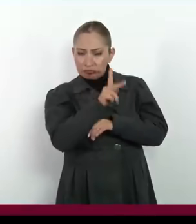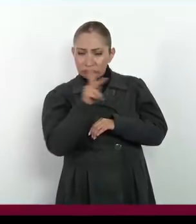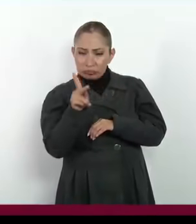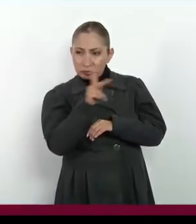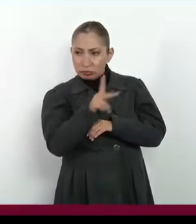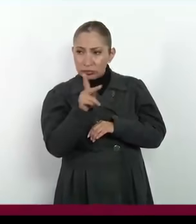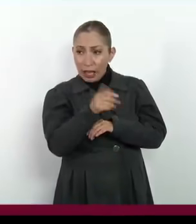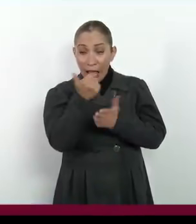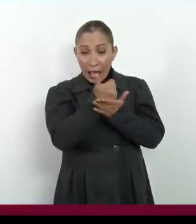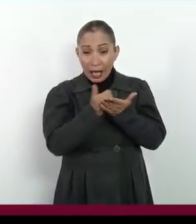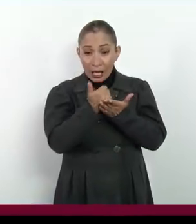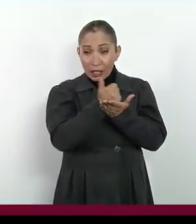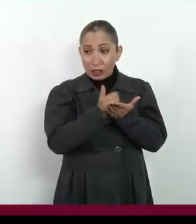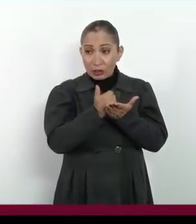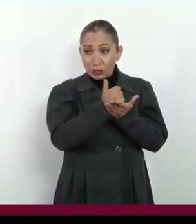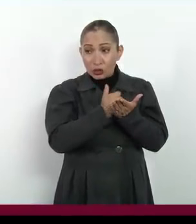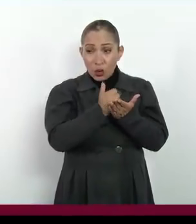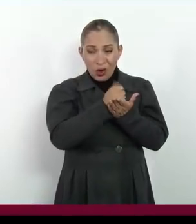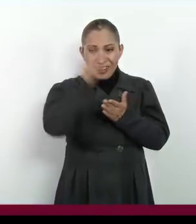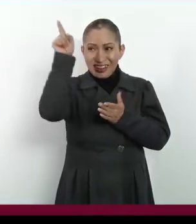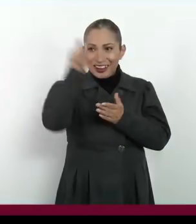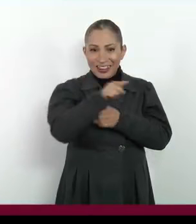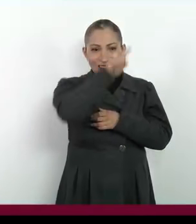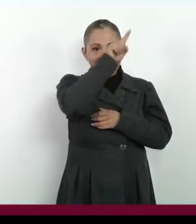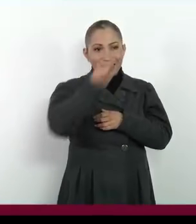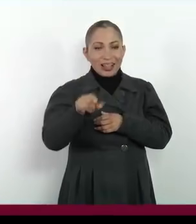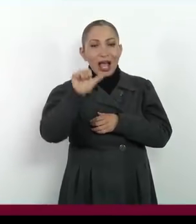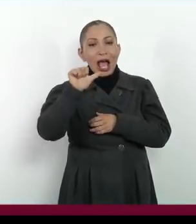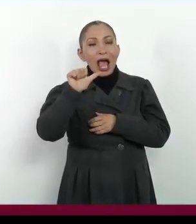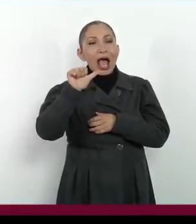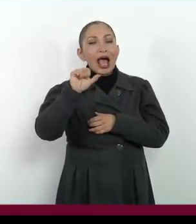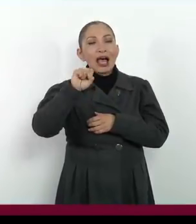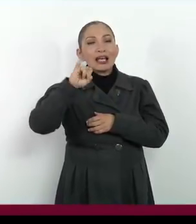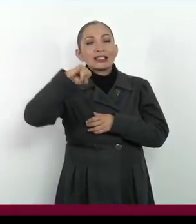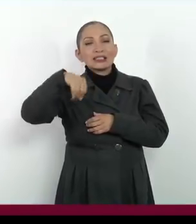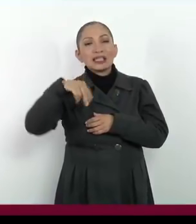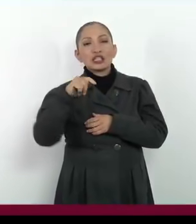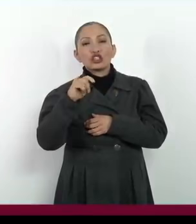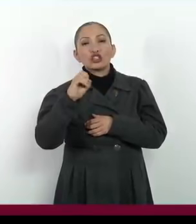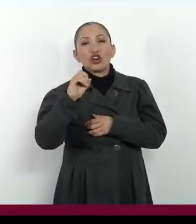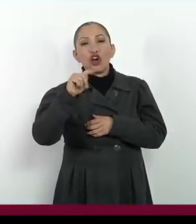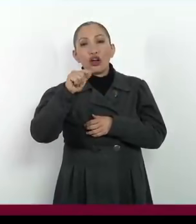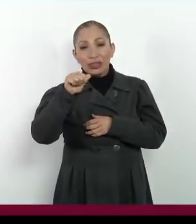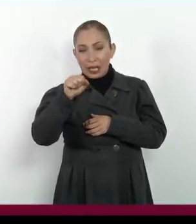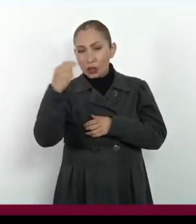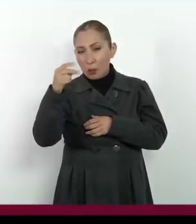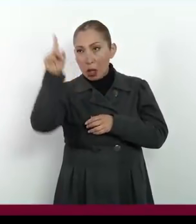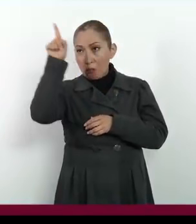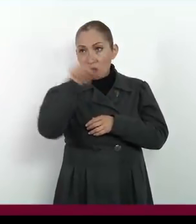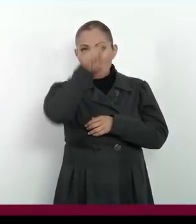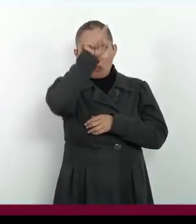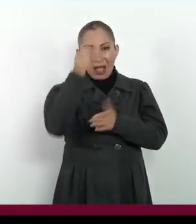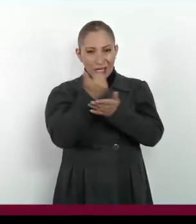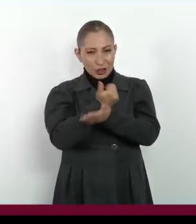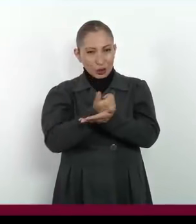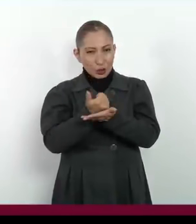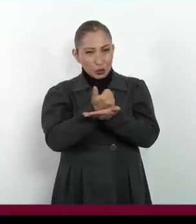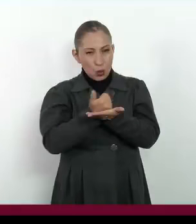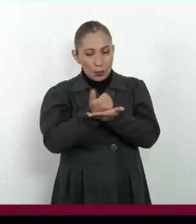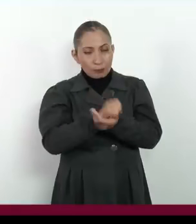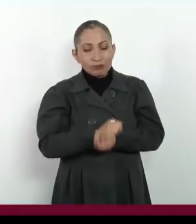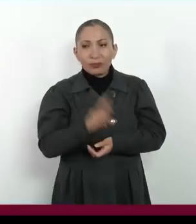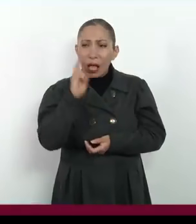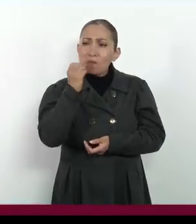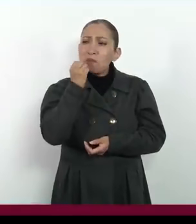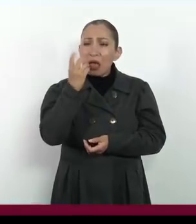muchísimo a estas líneas azules que son las asíntotas. Muy bien. Entonces, seguro ahorita te estás preguntando,